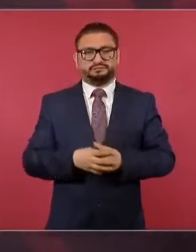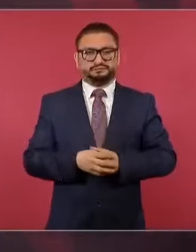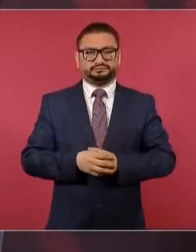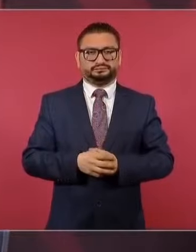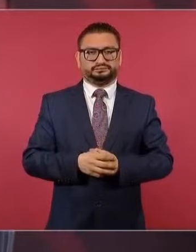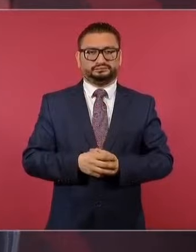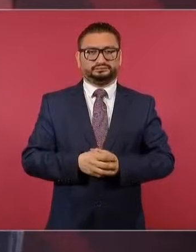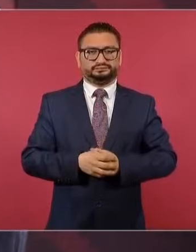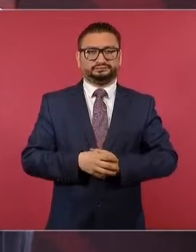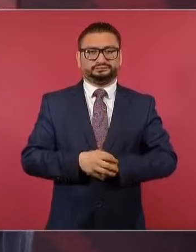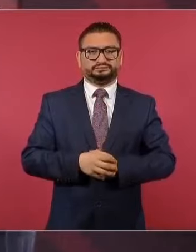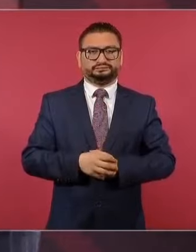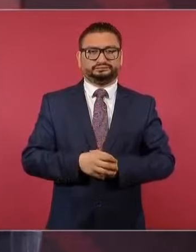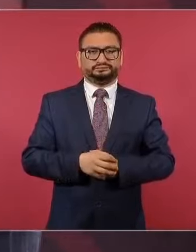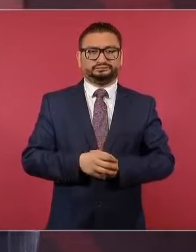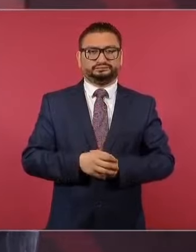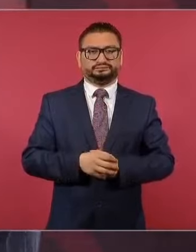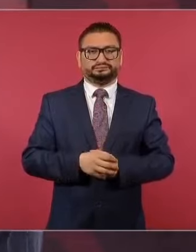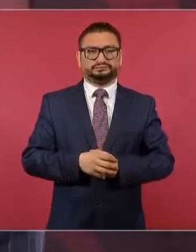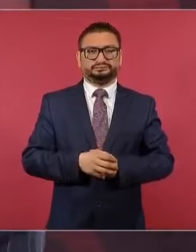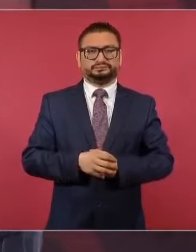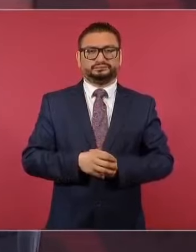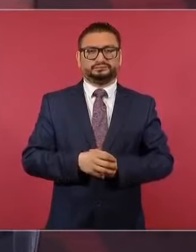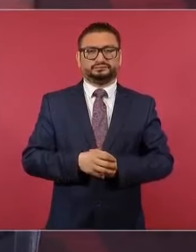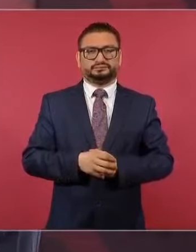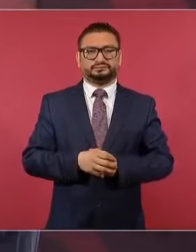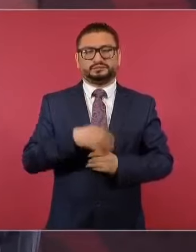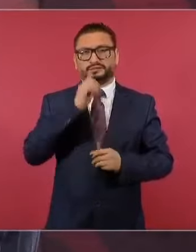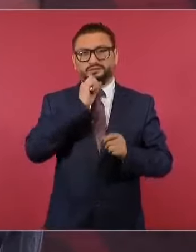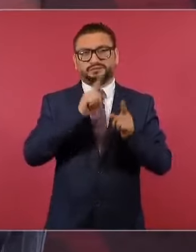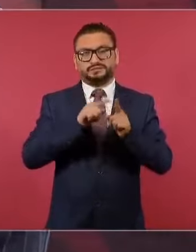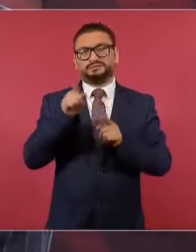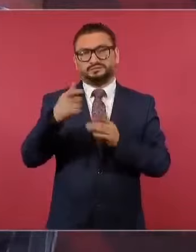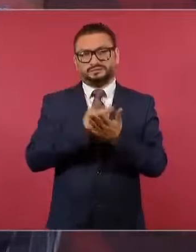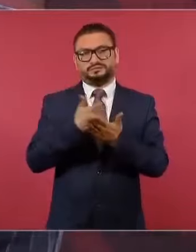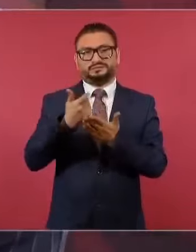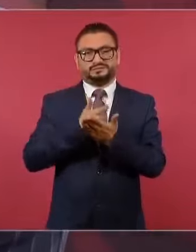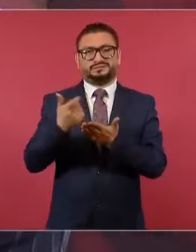esos ingresos y también los sueldos